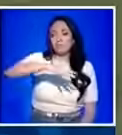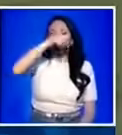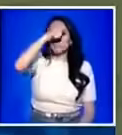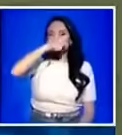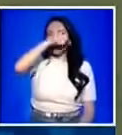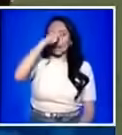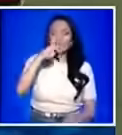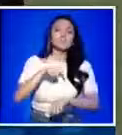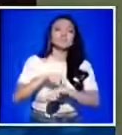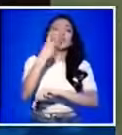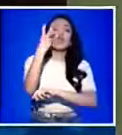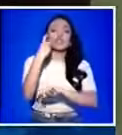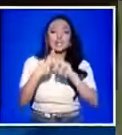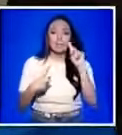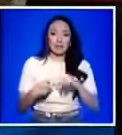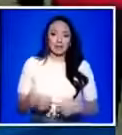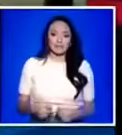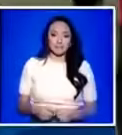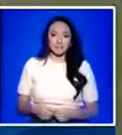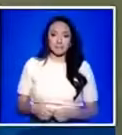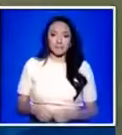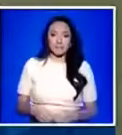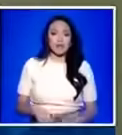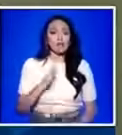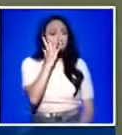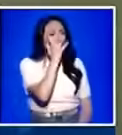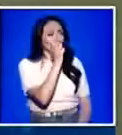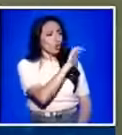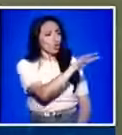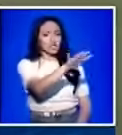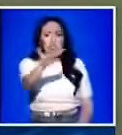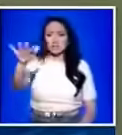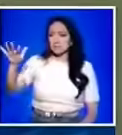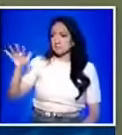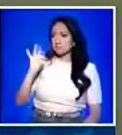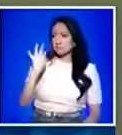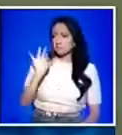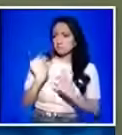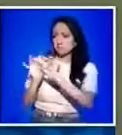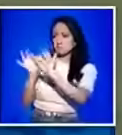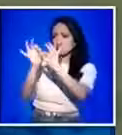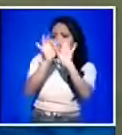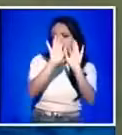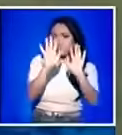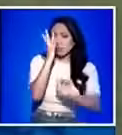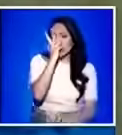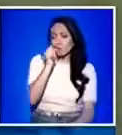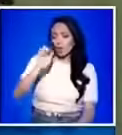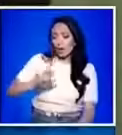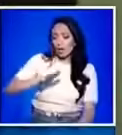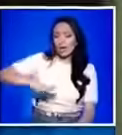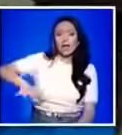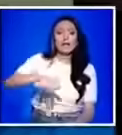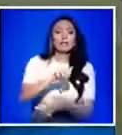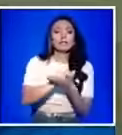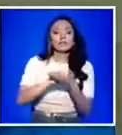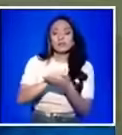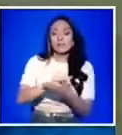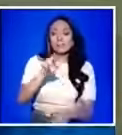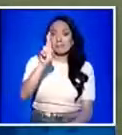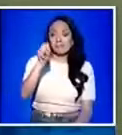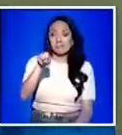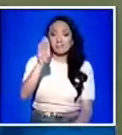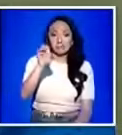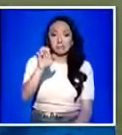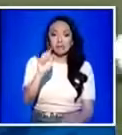a las 12:30. Miren ustedes, el entorno está bonito, la Liga Deportiva de San Roque ha hecho cambios